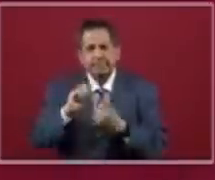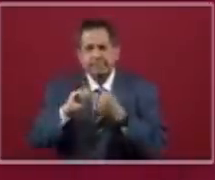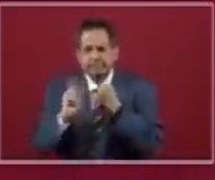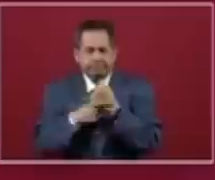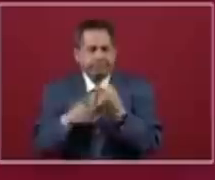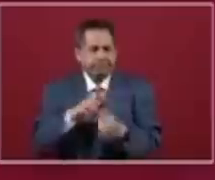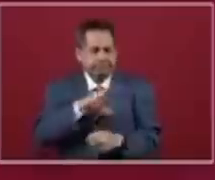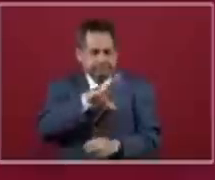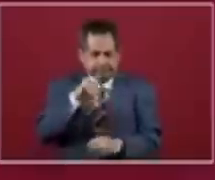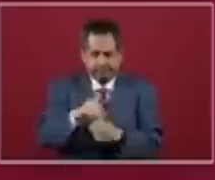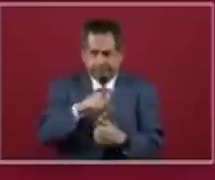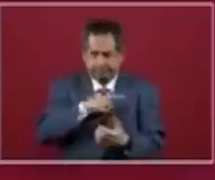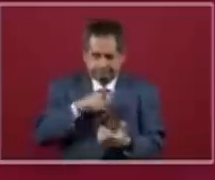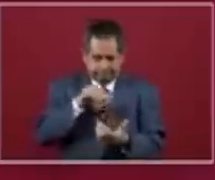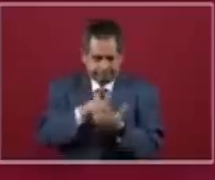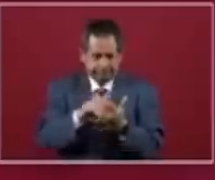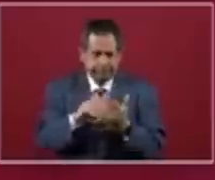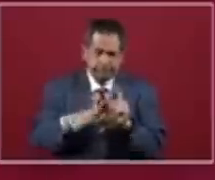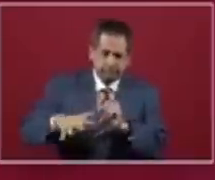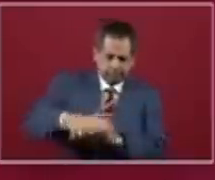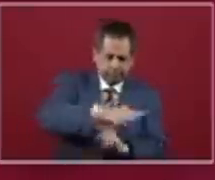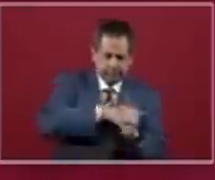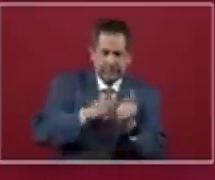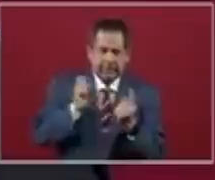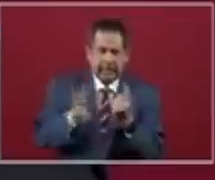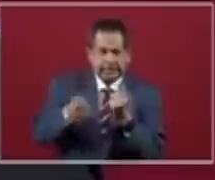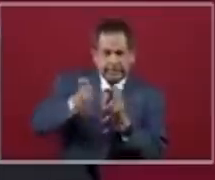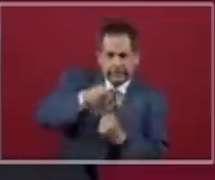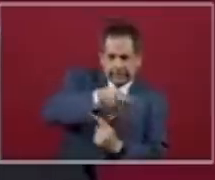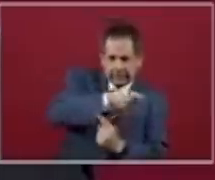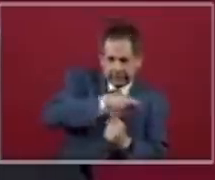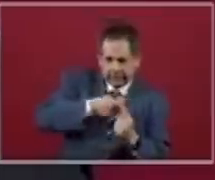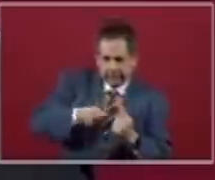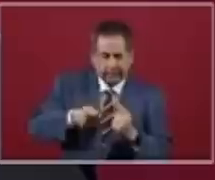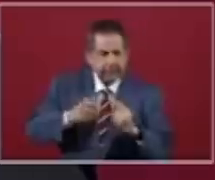poner un contexto, tienen que